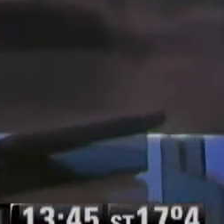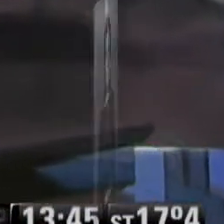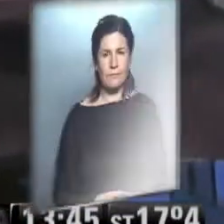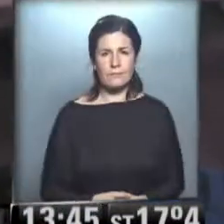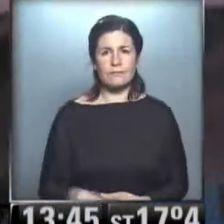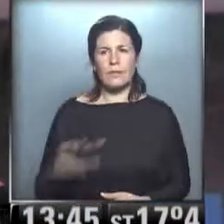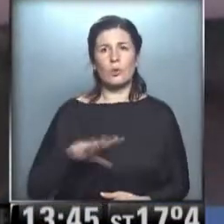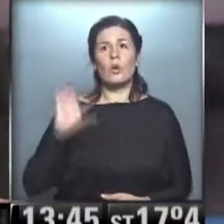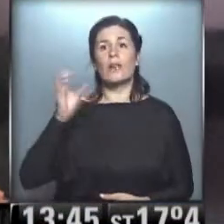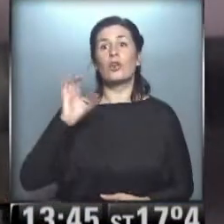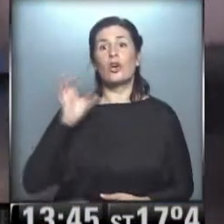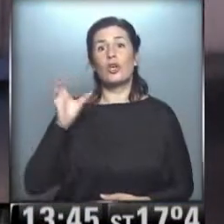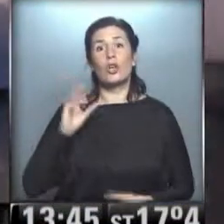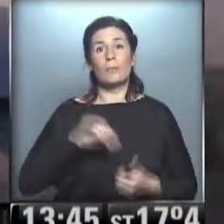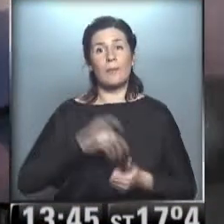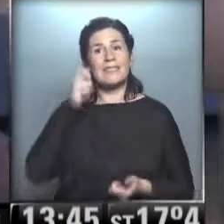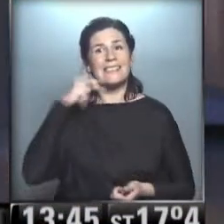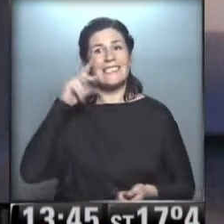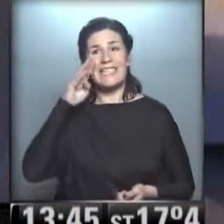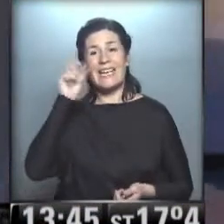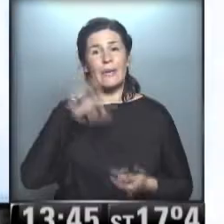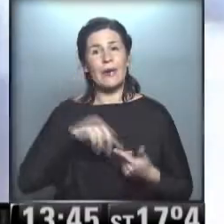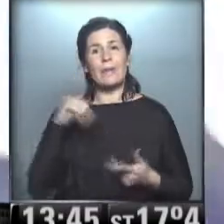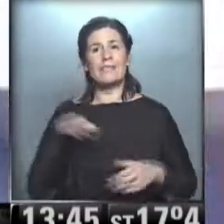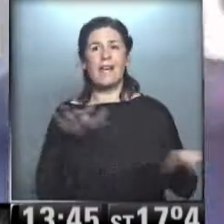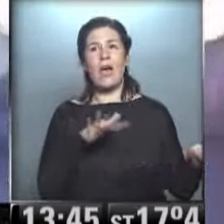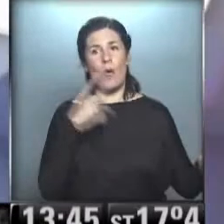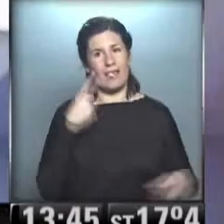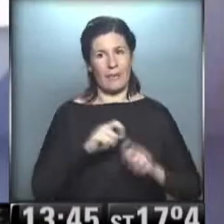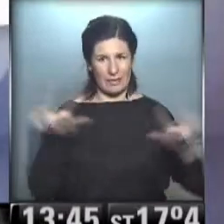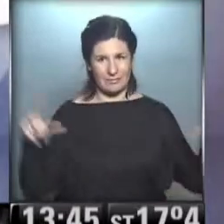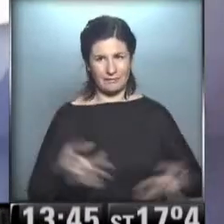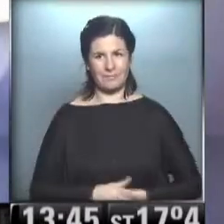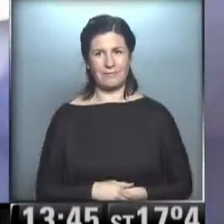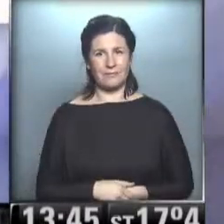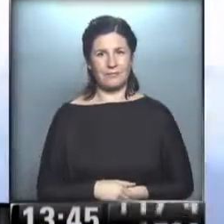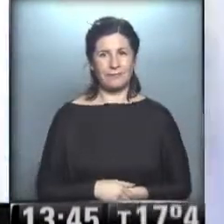Vamos a Colombia, a Ginebra y a Hawái con noticias del mundo.